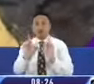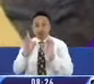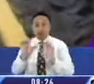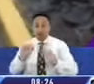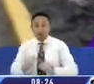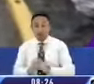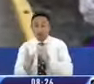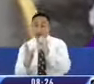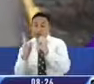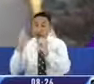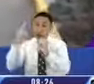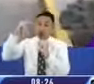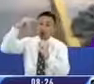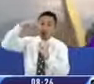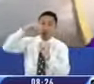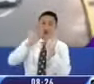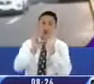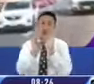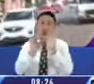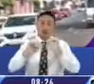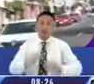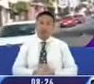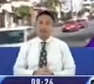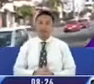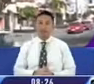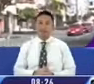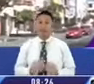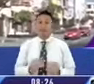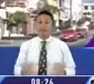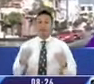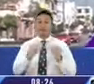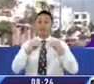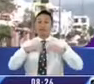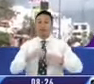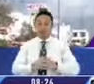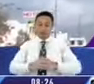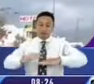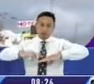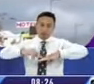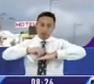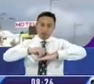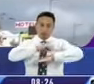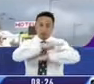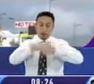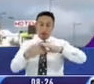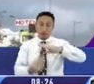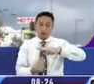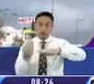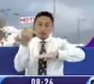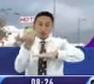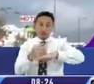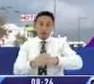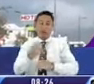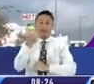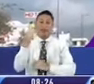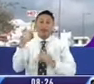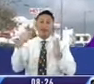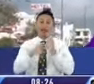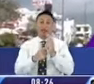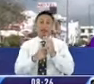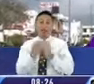hemos adecuado, y lo que estamos incorporando son jardineras por todo lado. Estamos plantando más de 10.000 plantas en todo